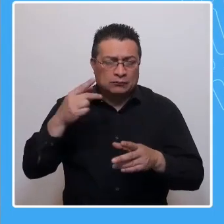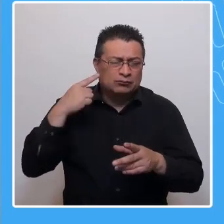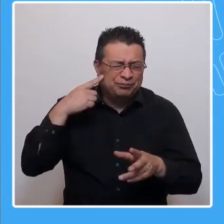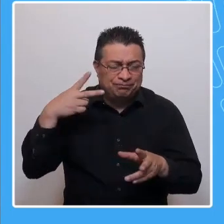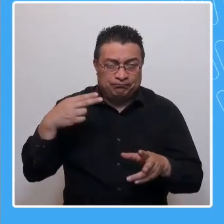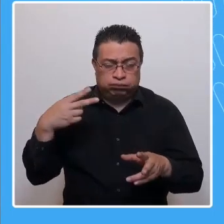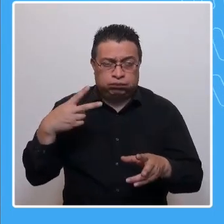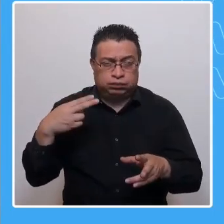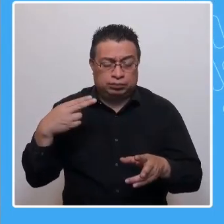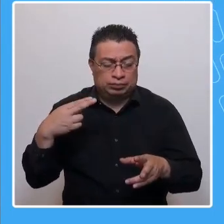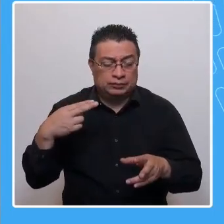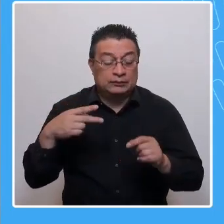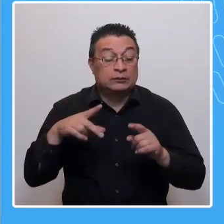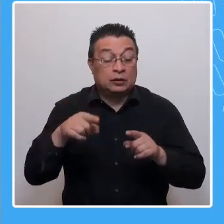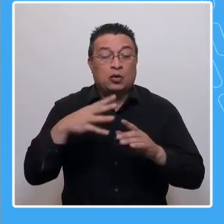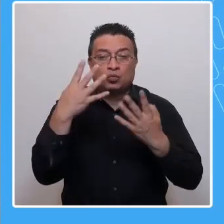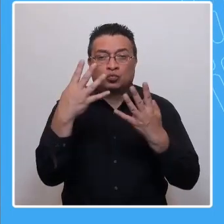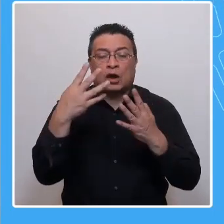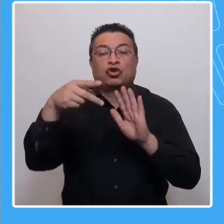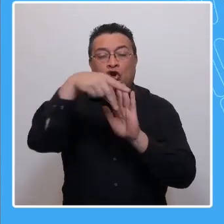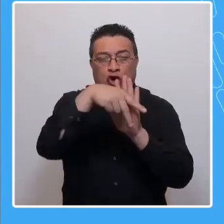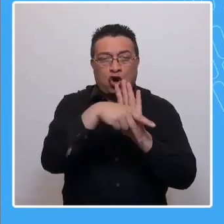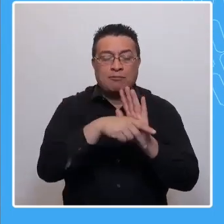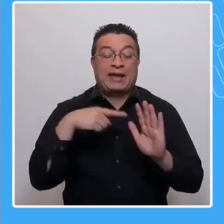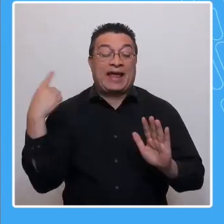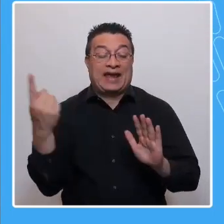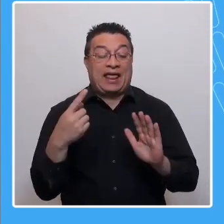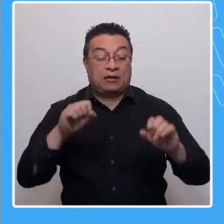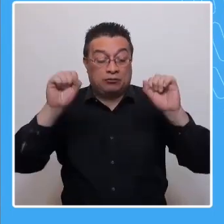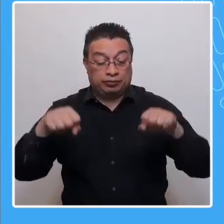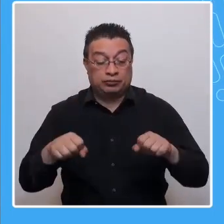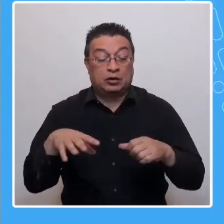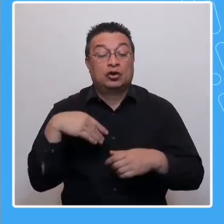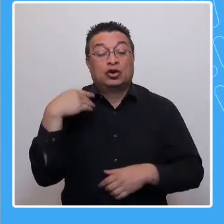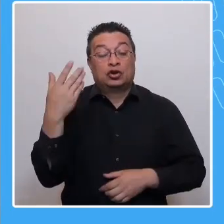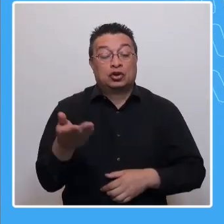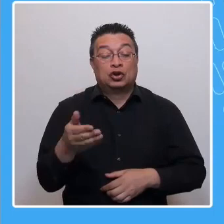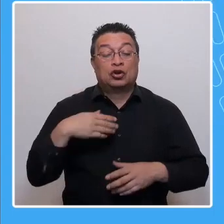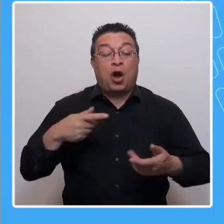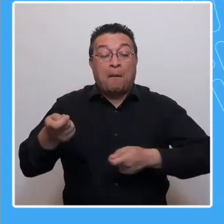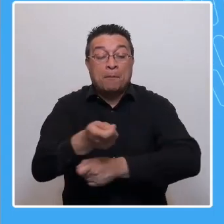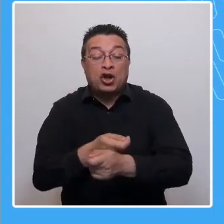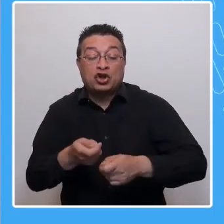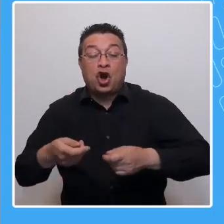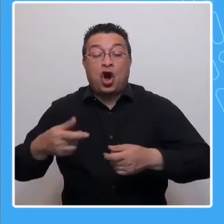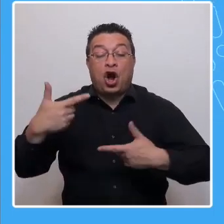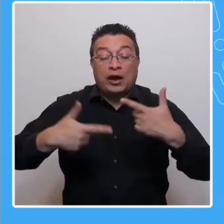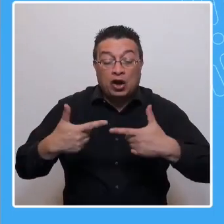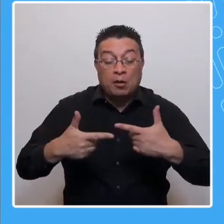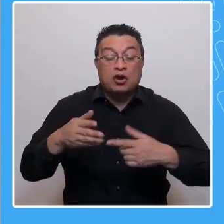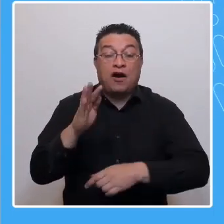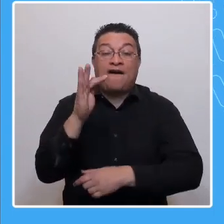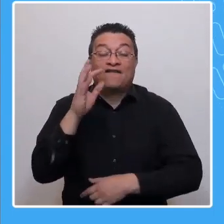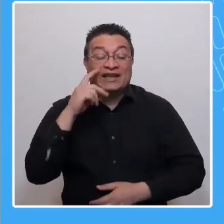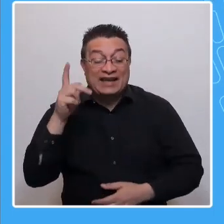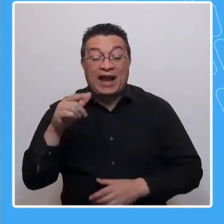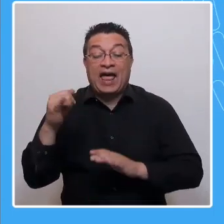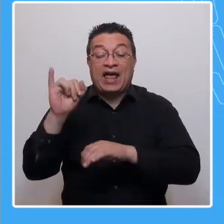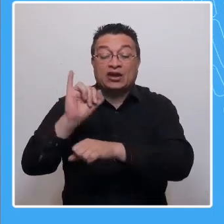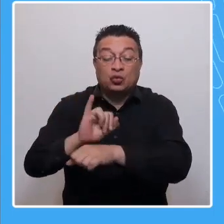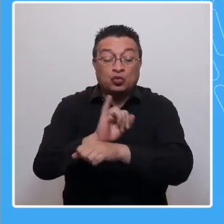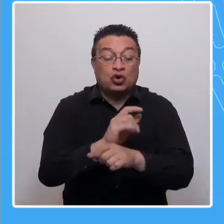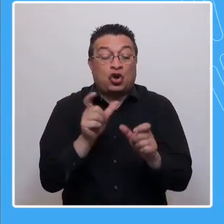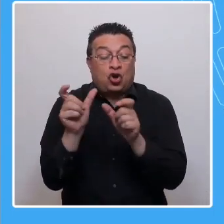aprobamos 4 normas en general. Respecto al régimen público, económico y política fiscal, derecho al consumidor, instituciones de control,